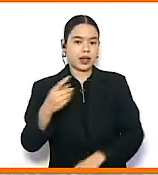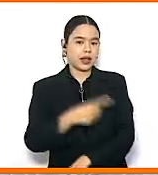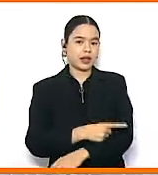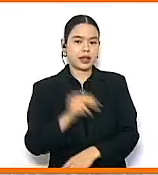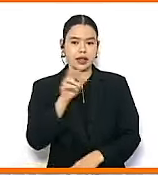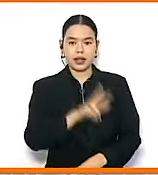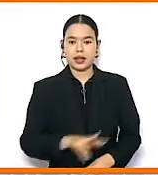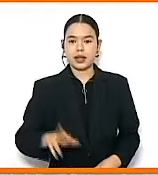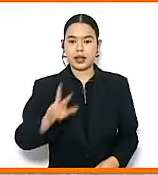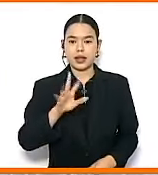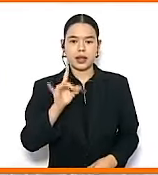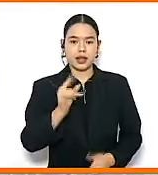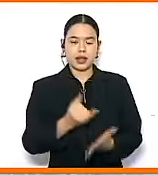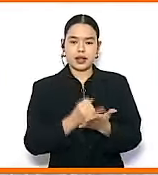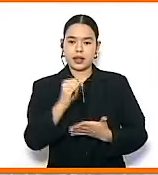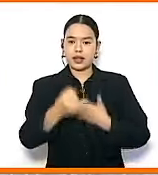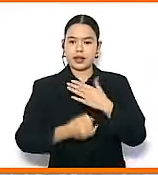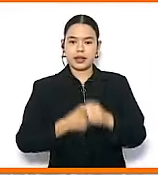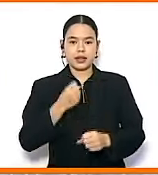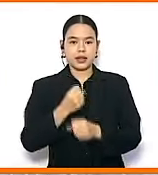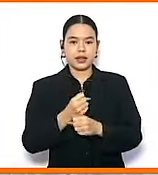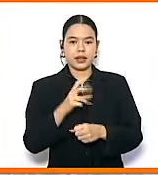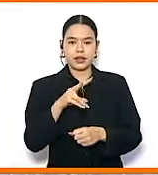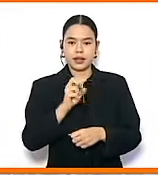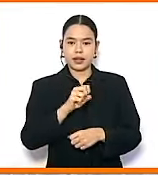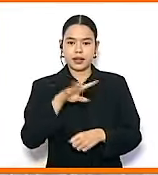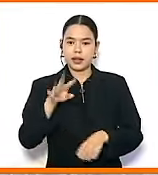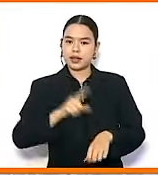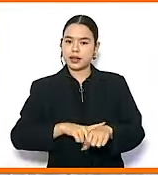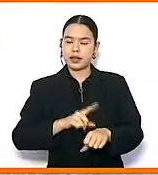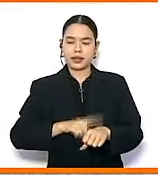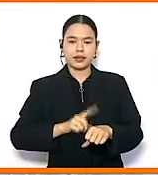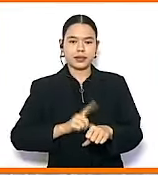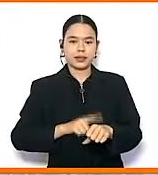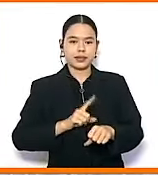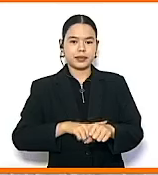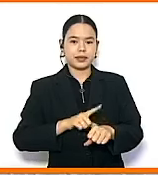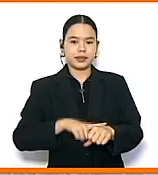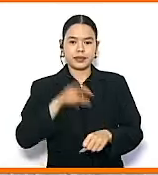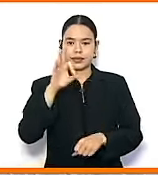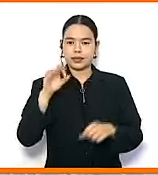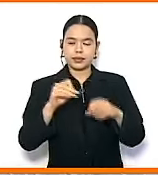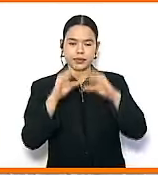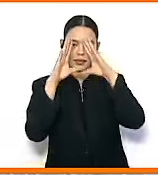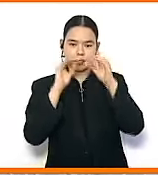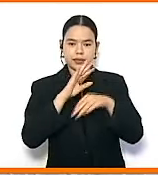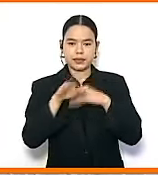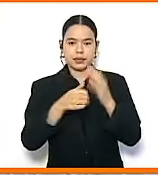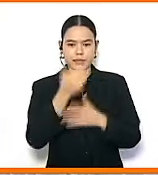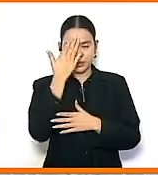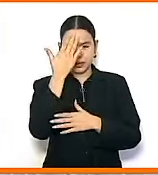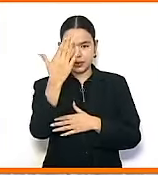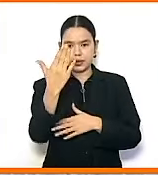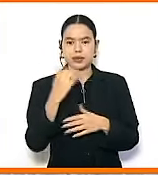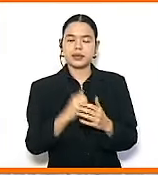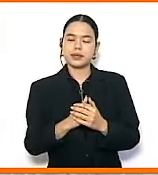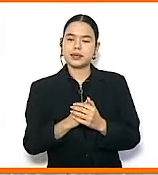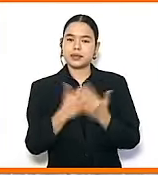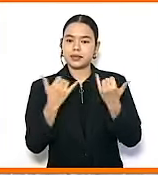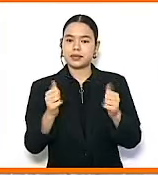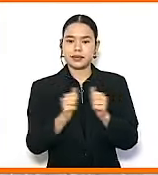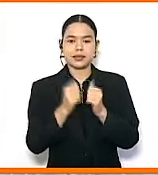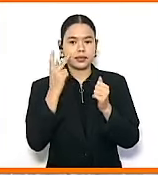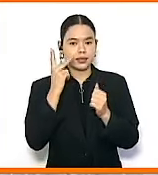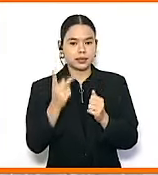18 de junio del año 2024. En este momento el reloj está marcando las 9 en punto de la noche. Les saluda Marbella Varela y como pueden